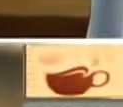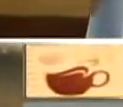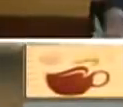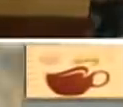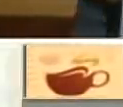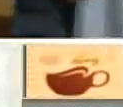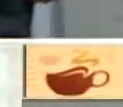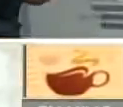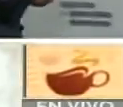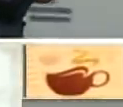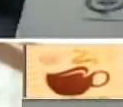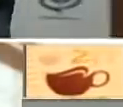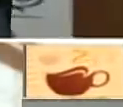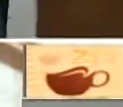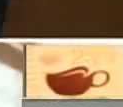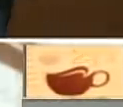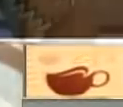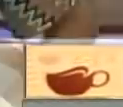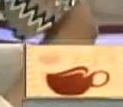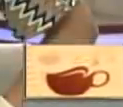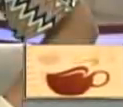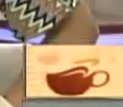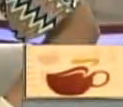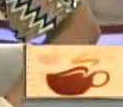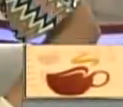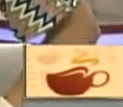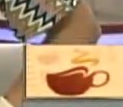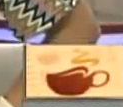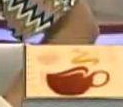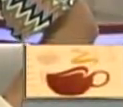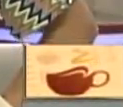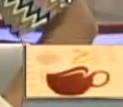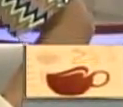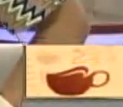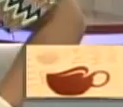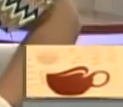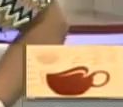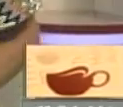Saab, dando detalles de una situación que se suscitó semanas